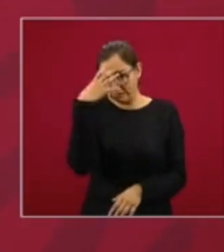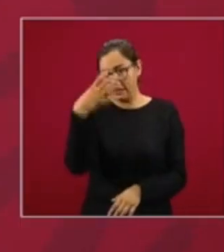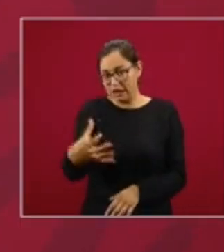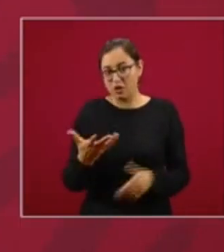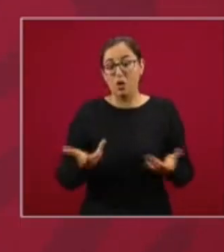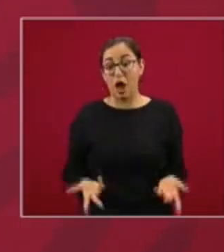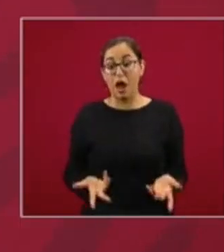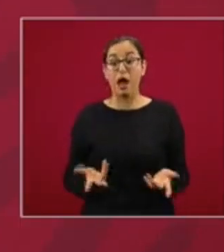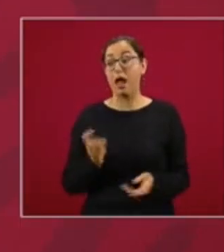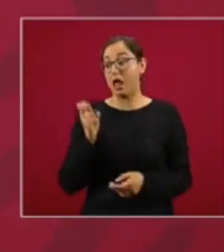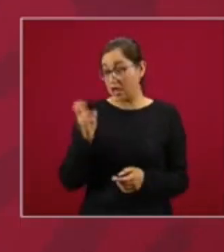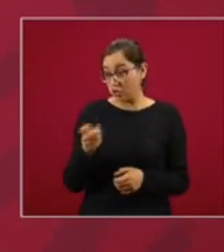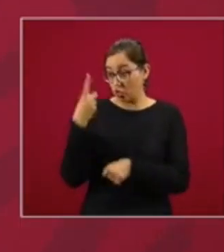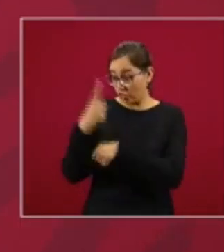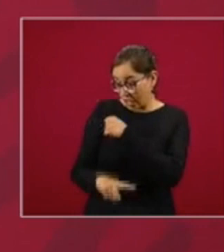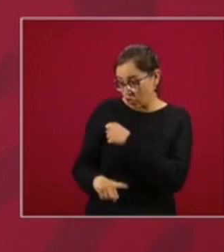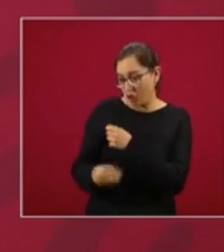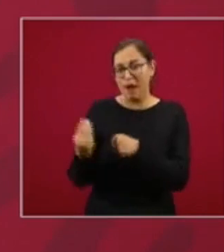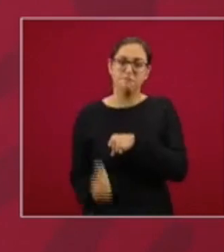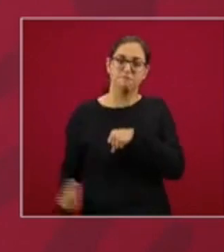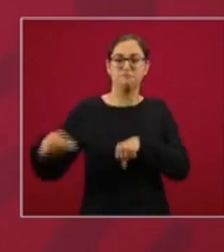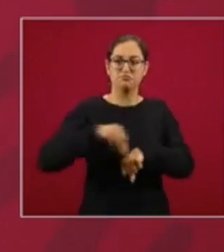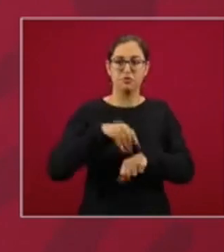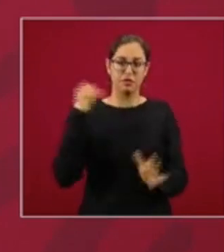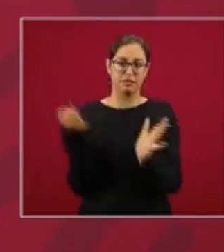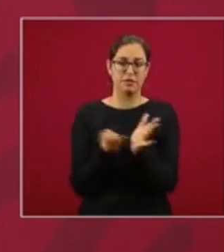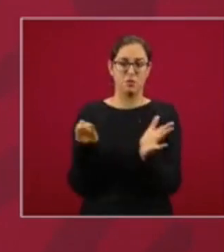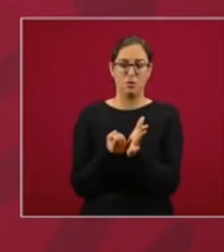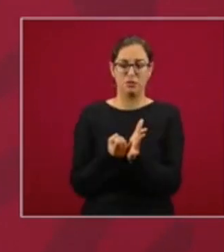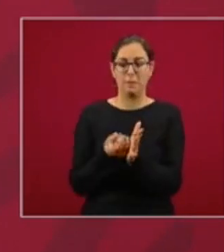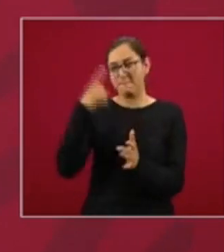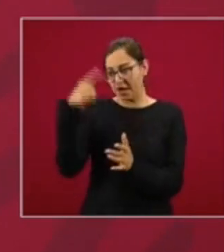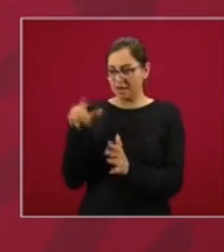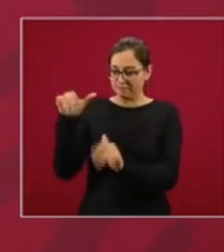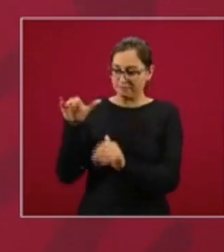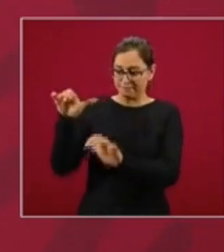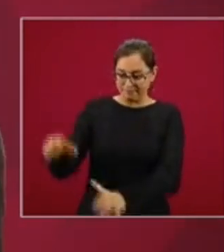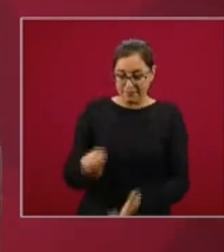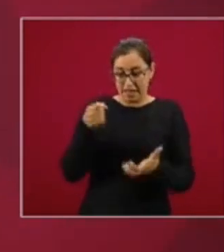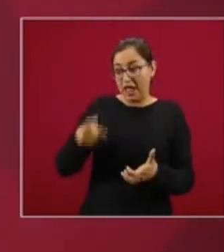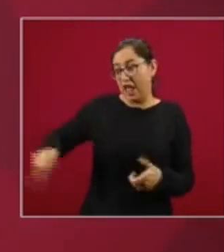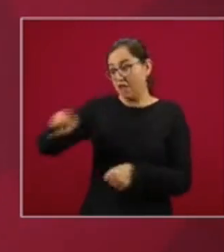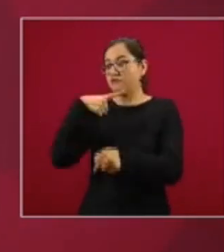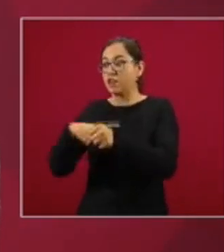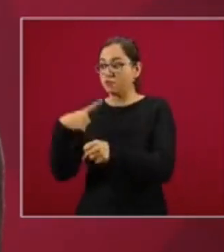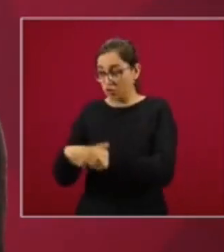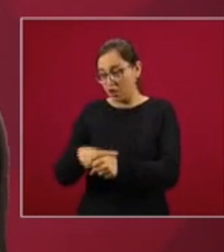agravarlos y así vamos a tener más recursos para curar a los enfermos.